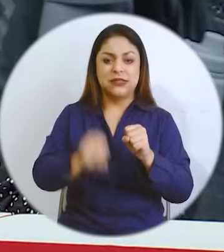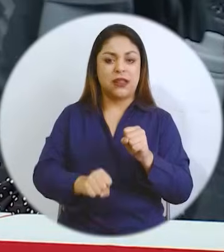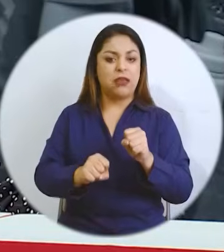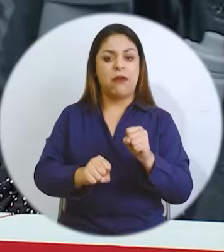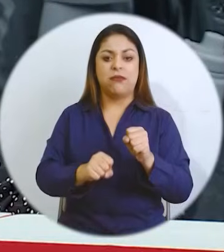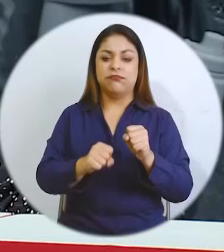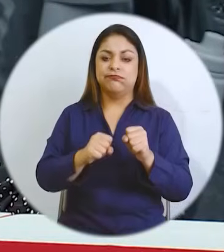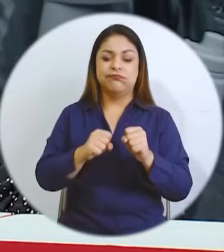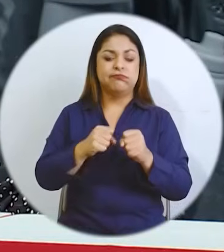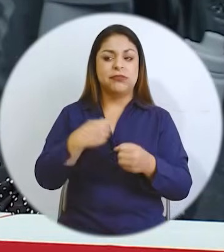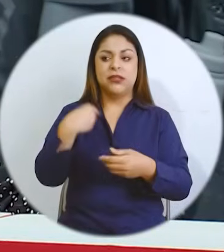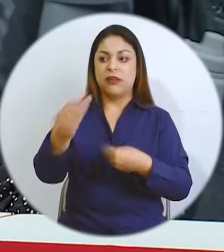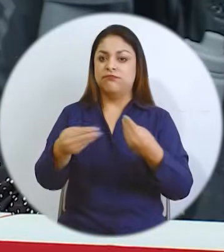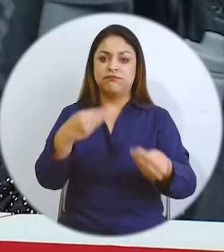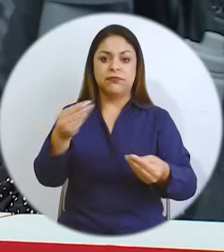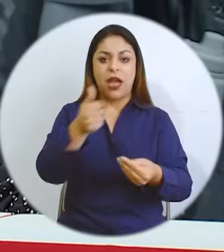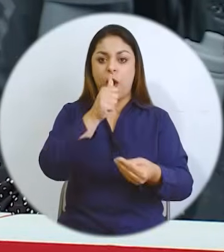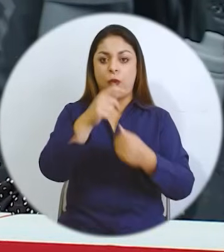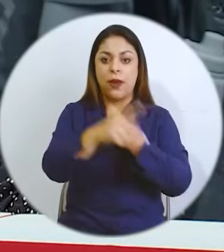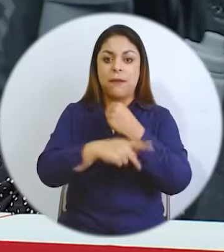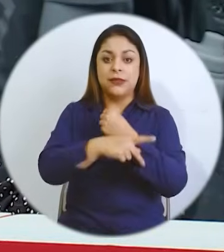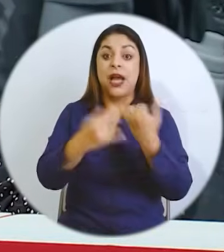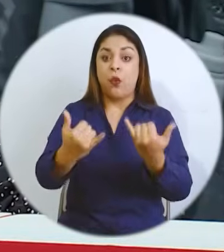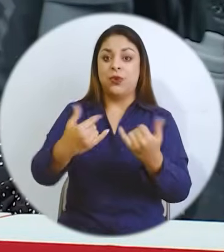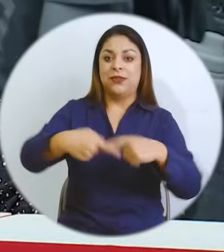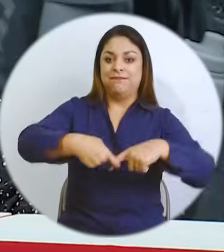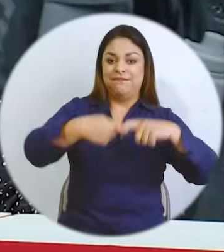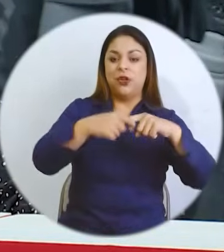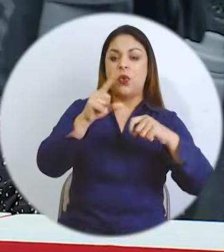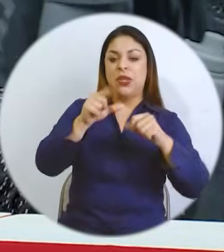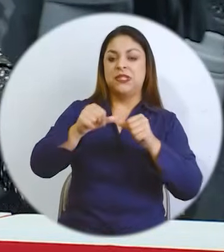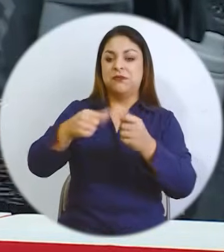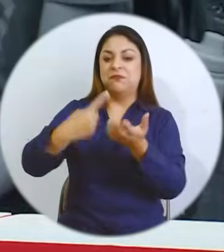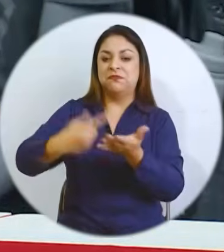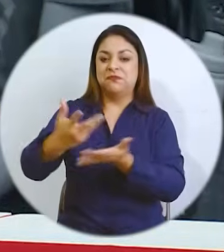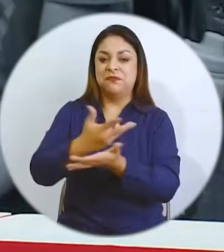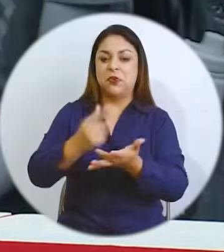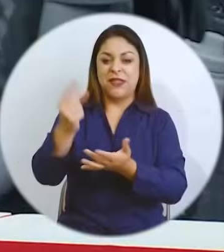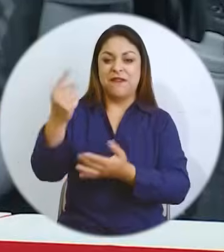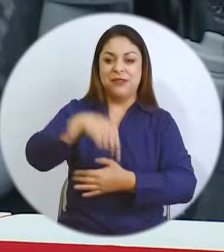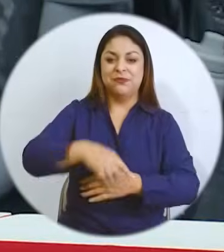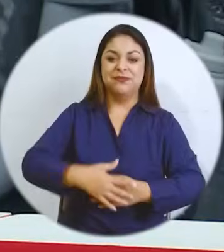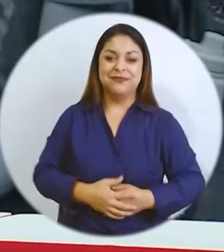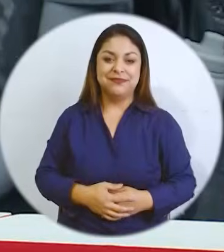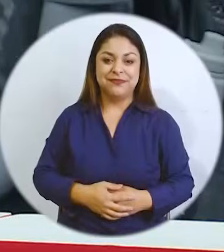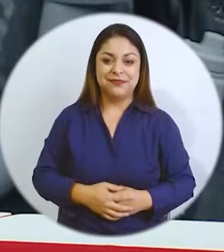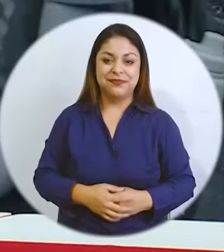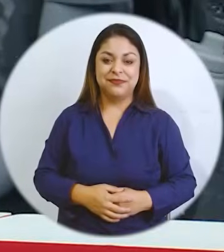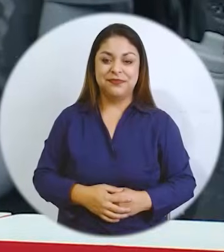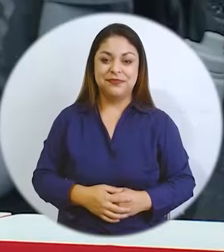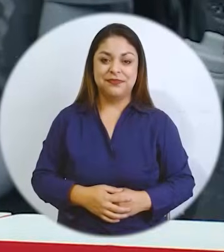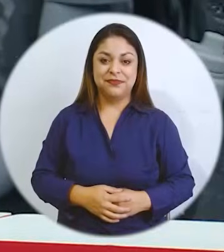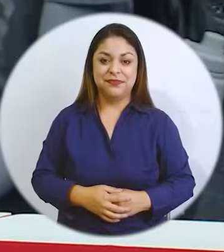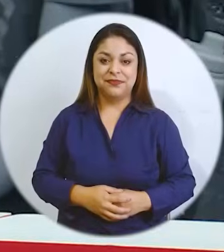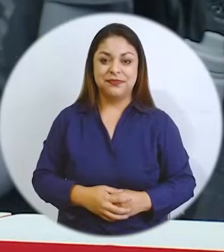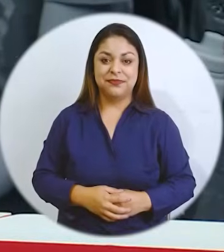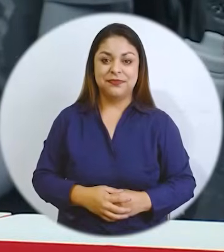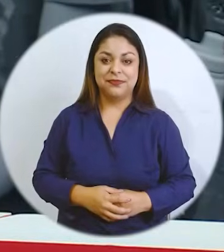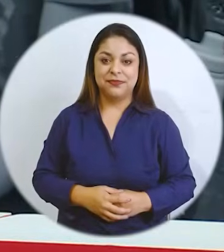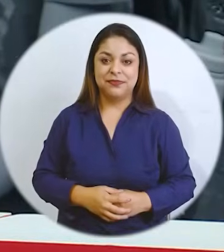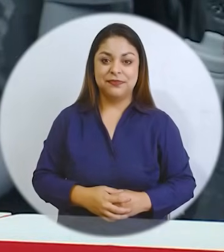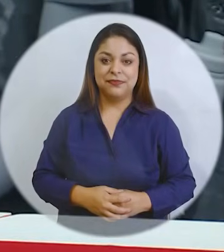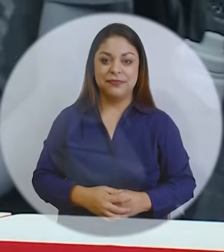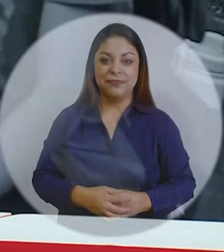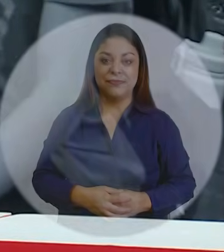todo el sistema de suministro de agua en el país. Vamos a una pausa, seguiremos hablando de este tema al regresar. Quédese con una